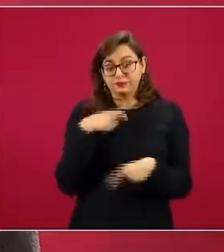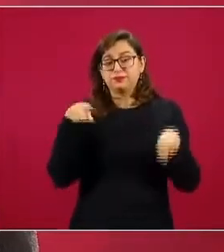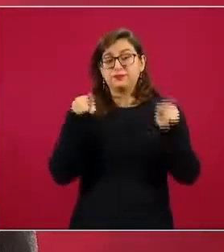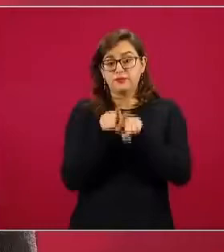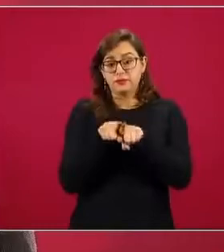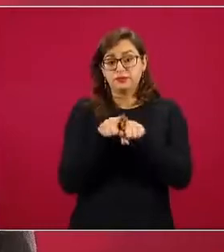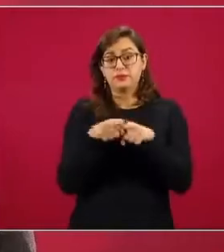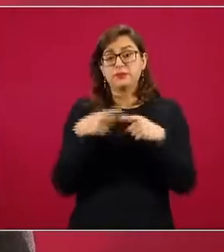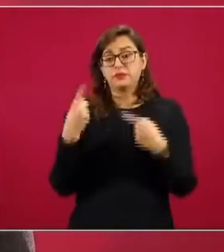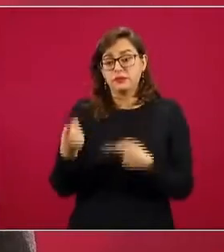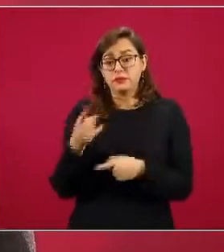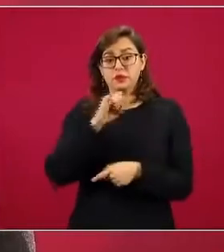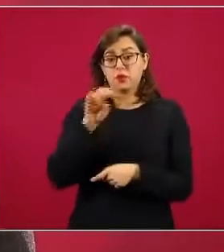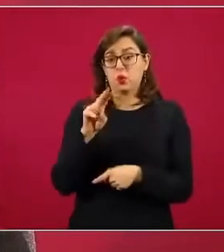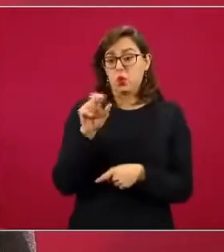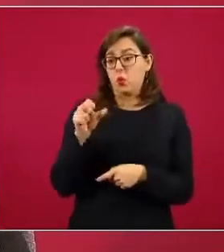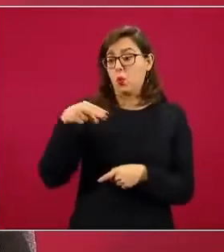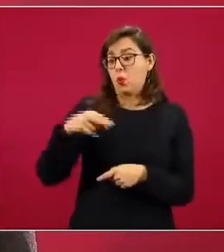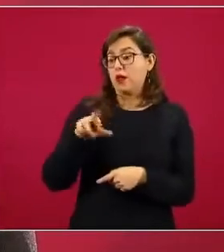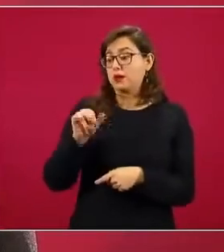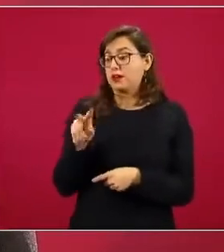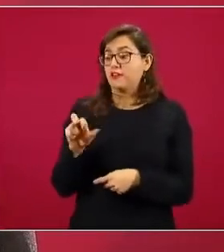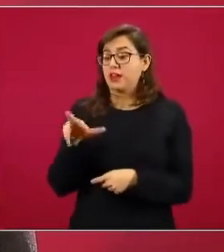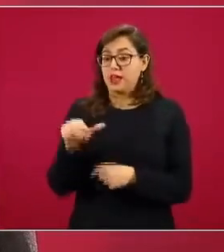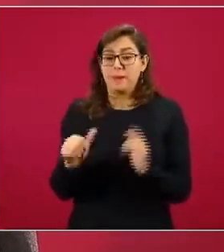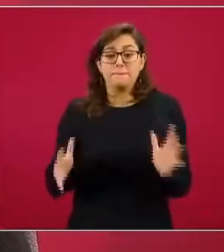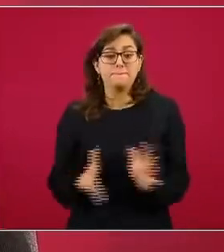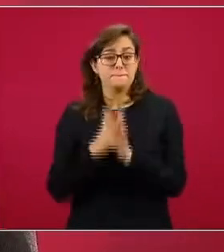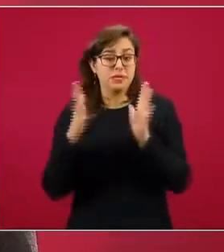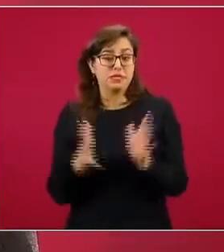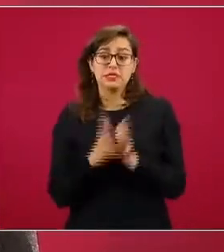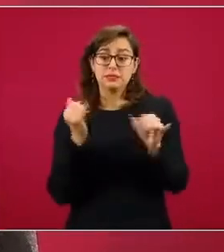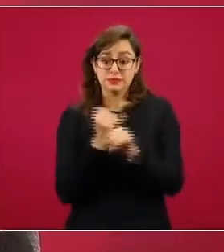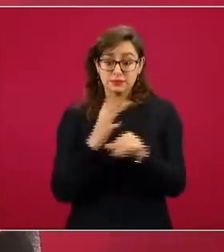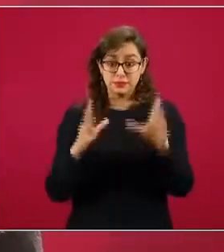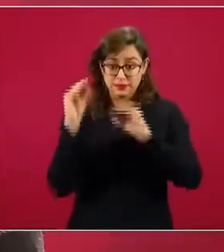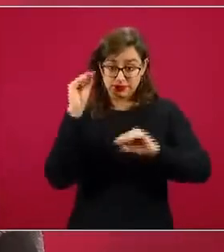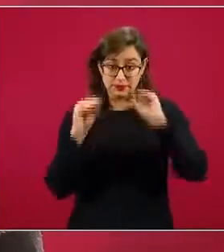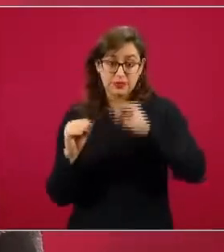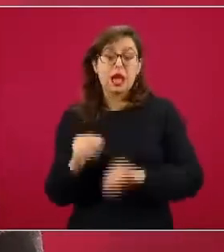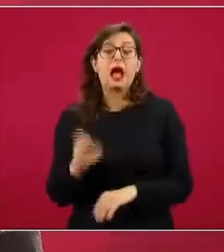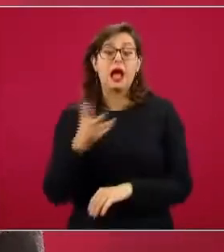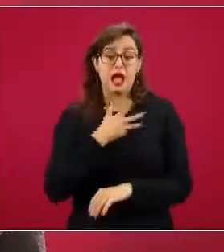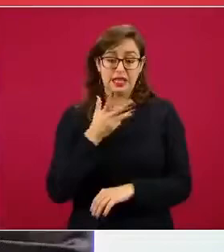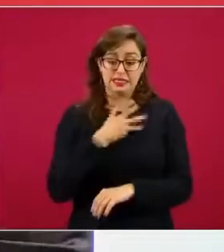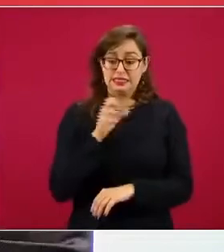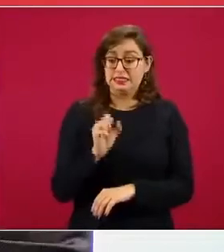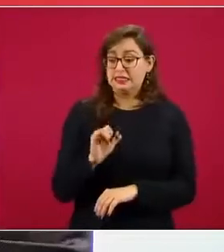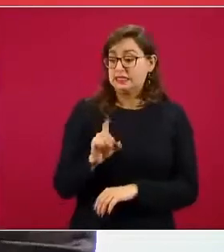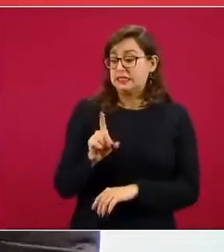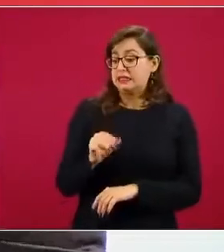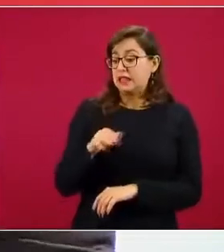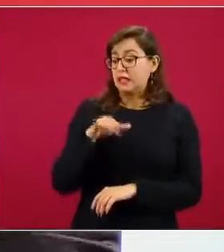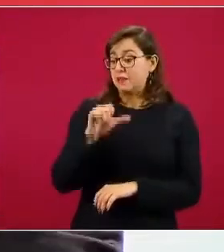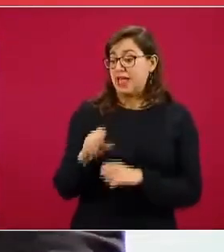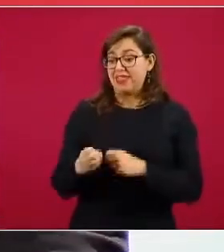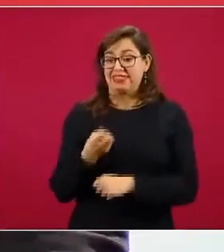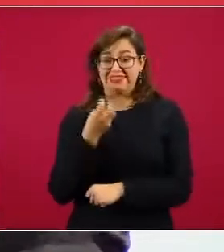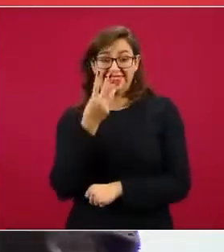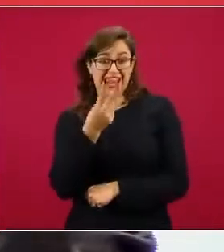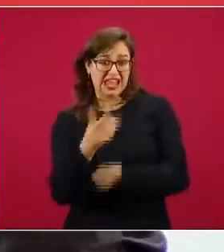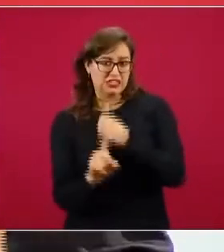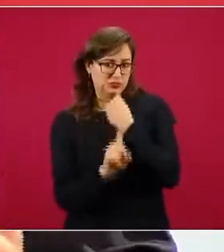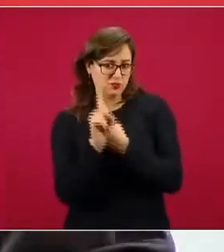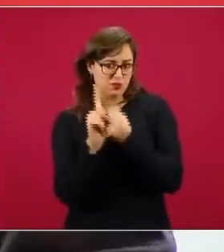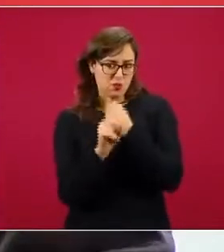Comisión Eat-Lancet, participaron en la elaboración de un informe donde hablan de esta sindemia de 3 componentes, en este caso